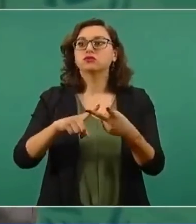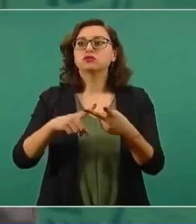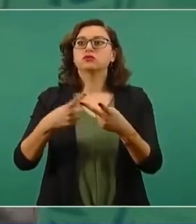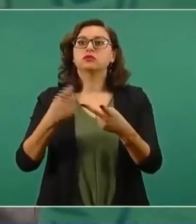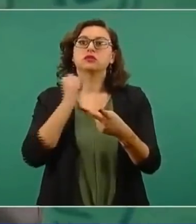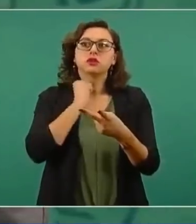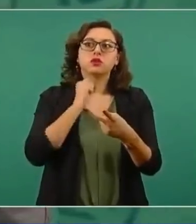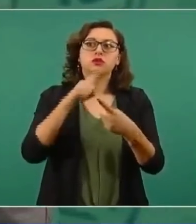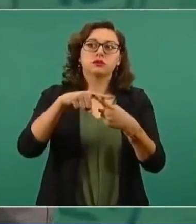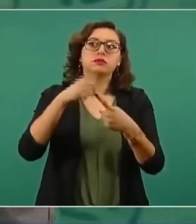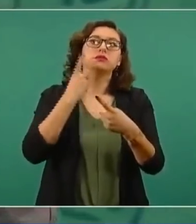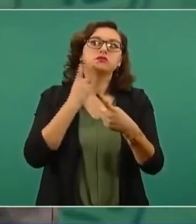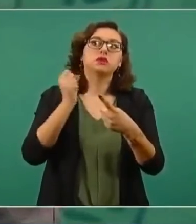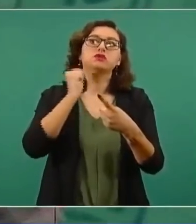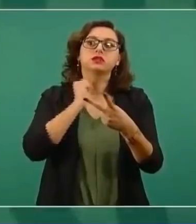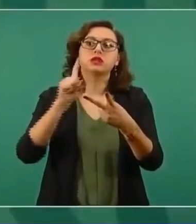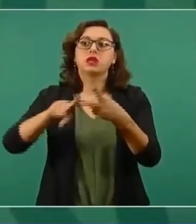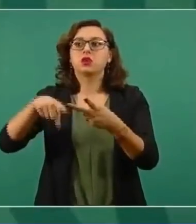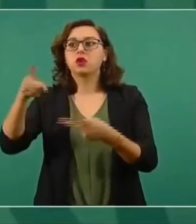va a llevar a cabo esa consulta.